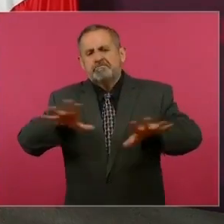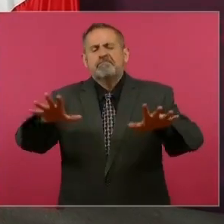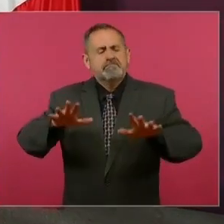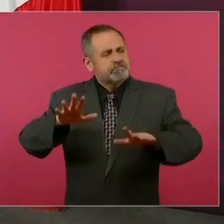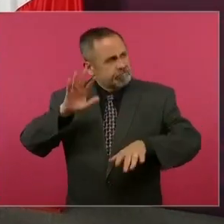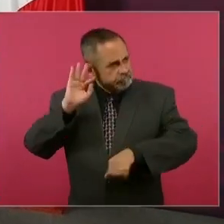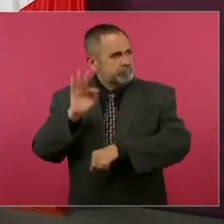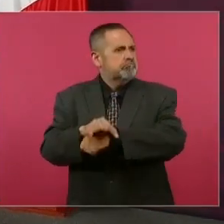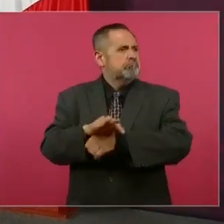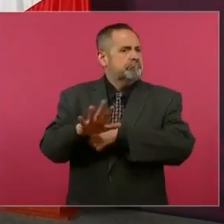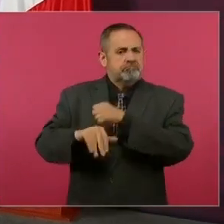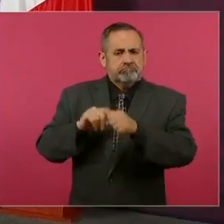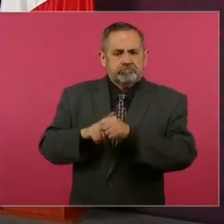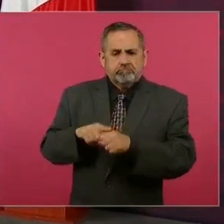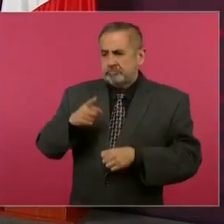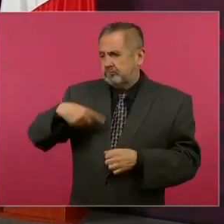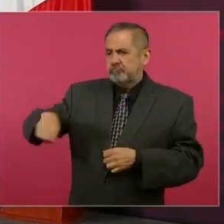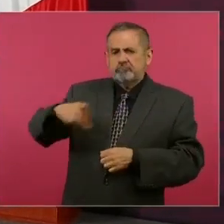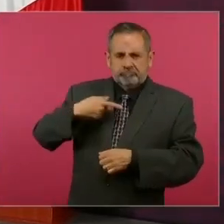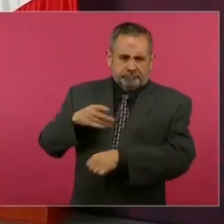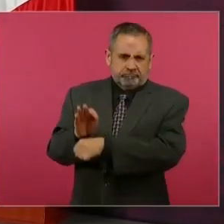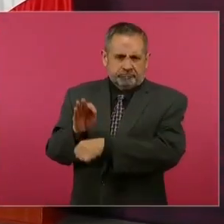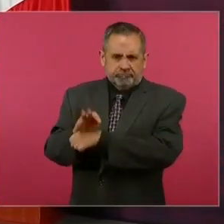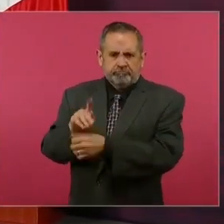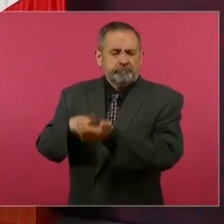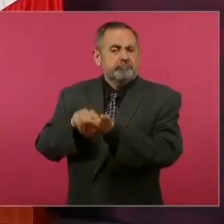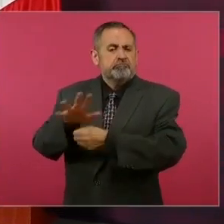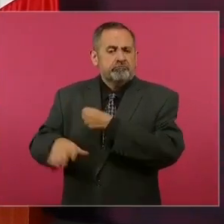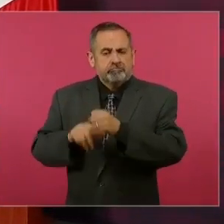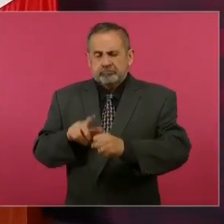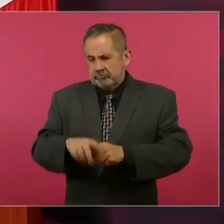que defienden a los animales,